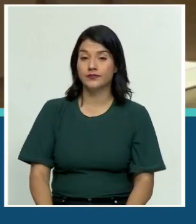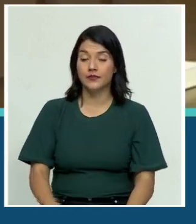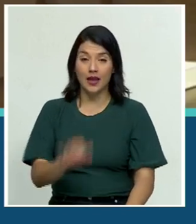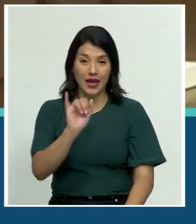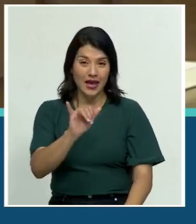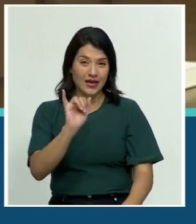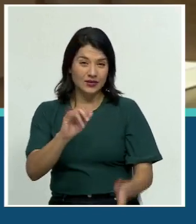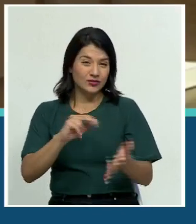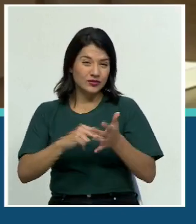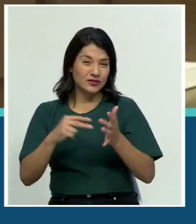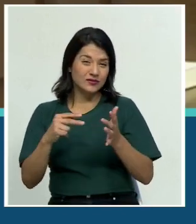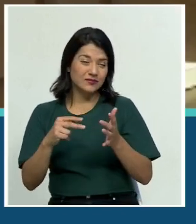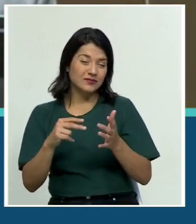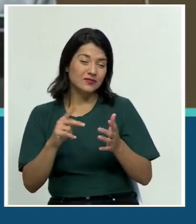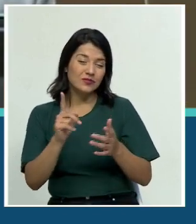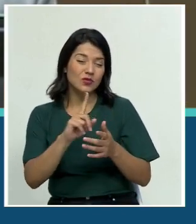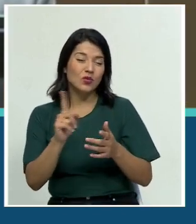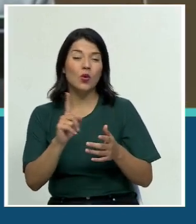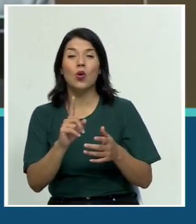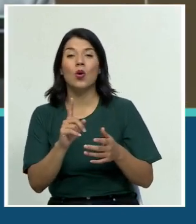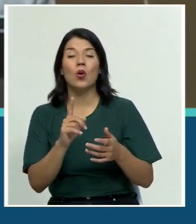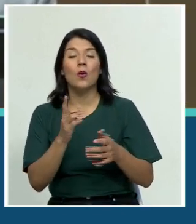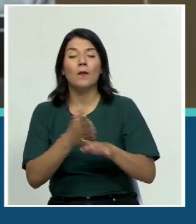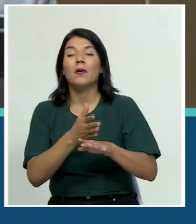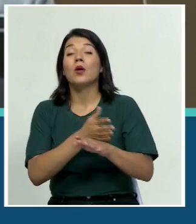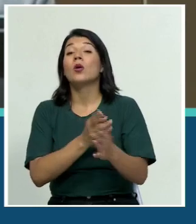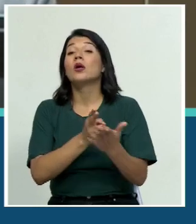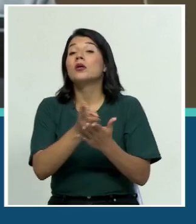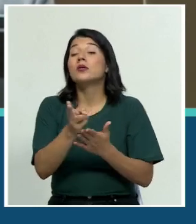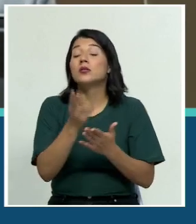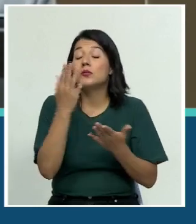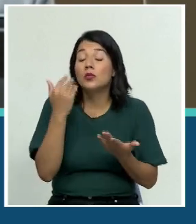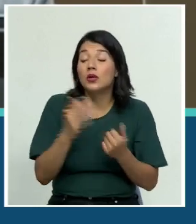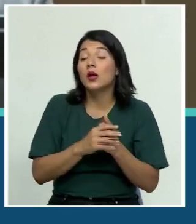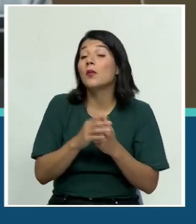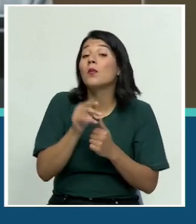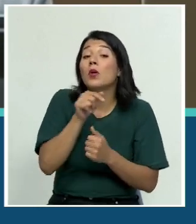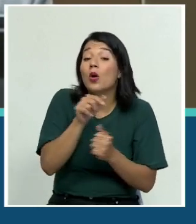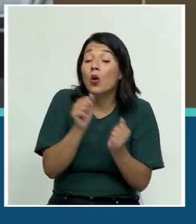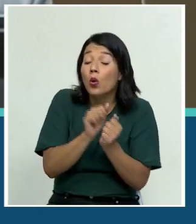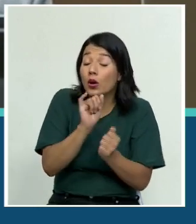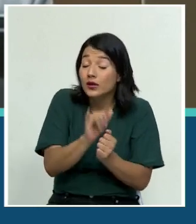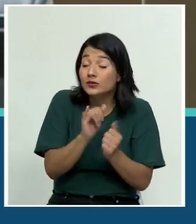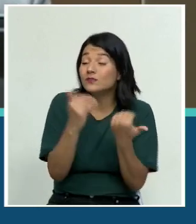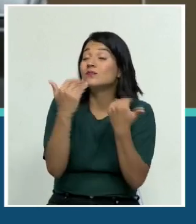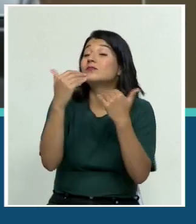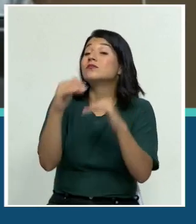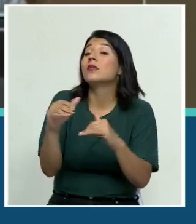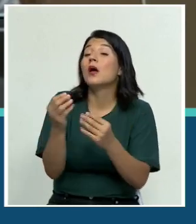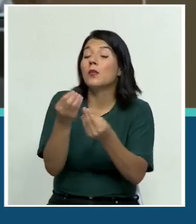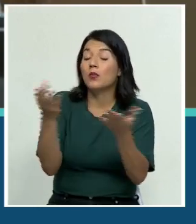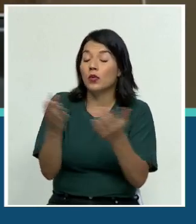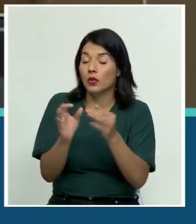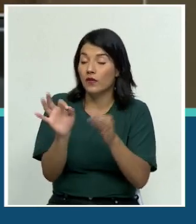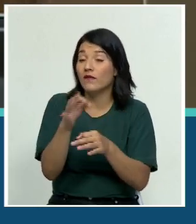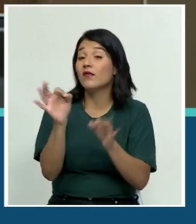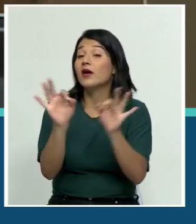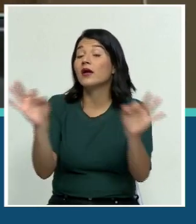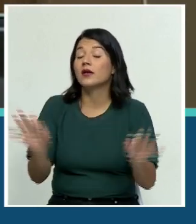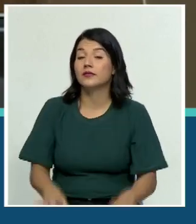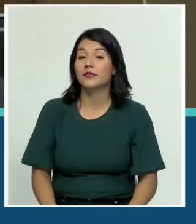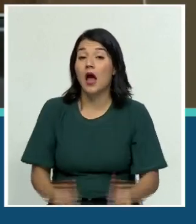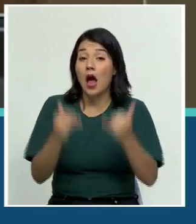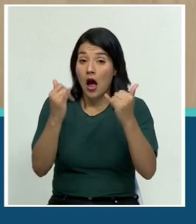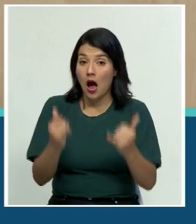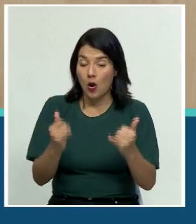resta transparencia al sector público, ya que se le limita el acceso al público en general. La ciudadanía, los medios de comunicación tienen derecho